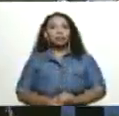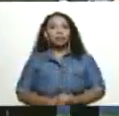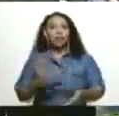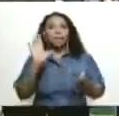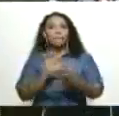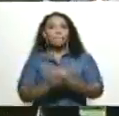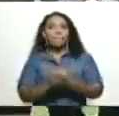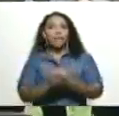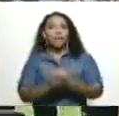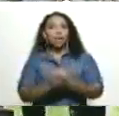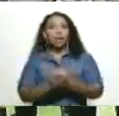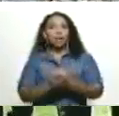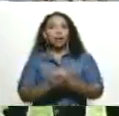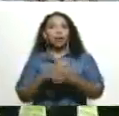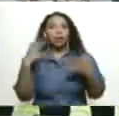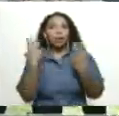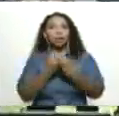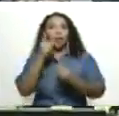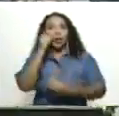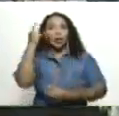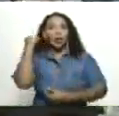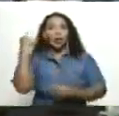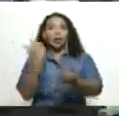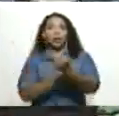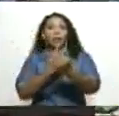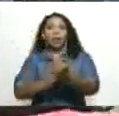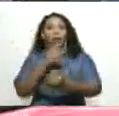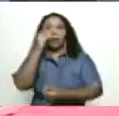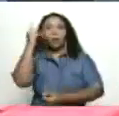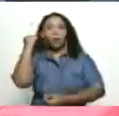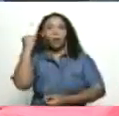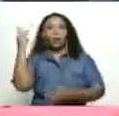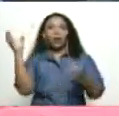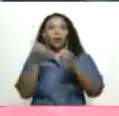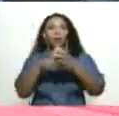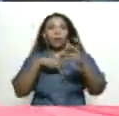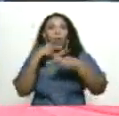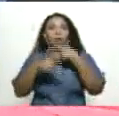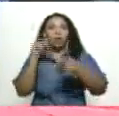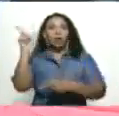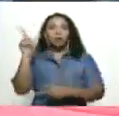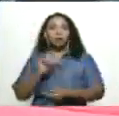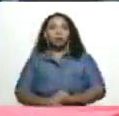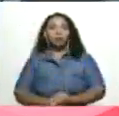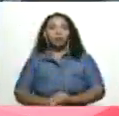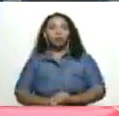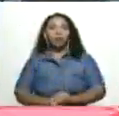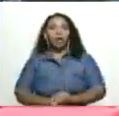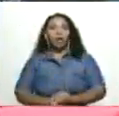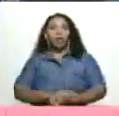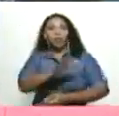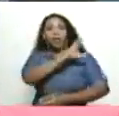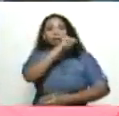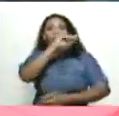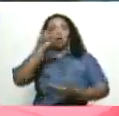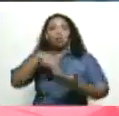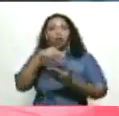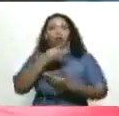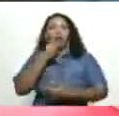Camaradas, compañeros, compañeras, hermanos y hermanas de la Dirección Nacional del Partido, de la Dirección Nacional de la Juventud